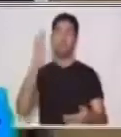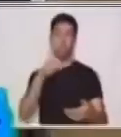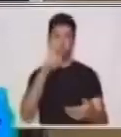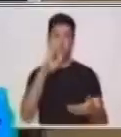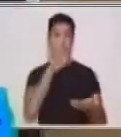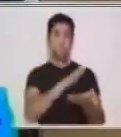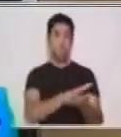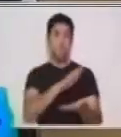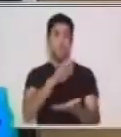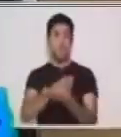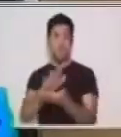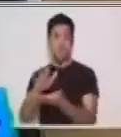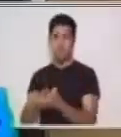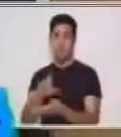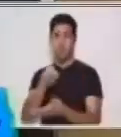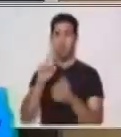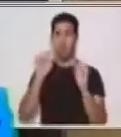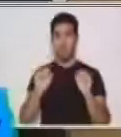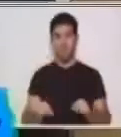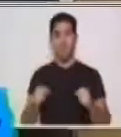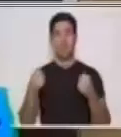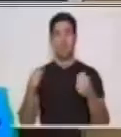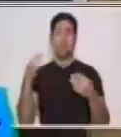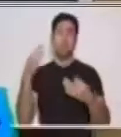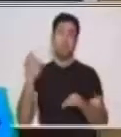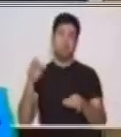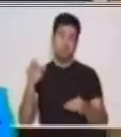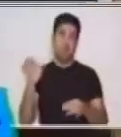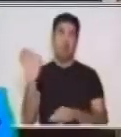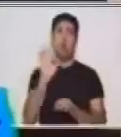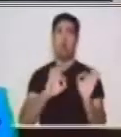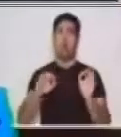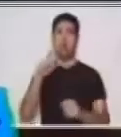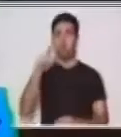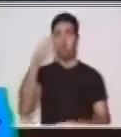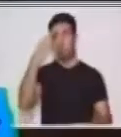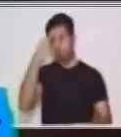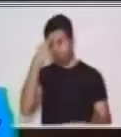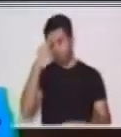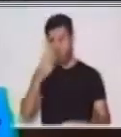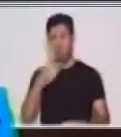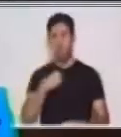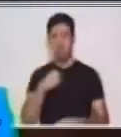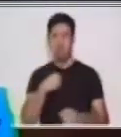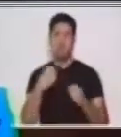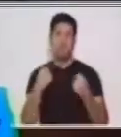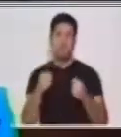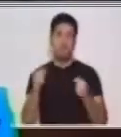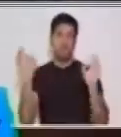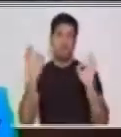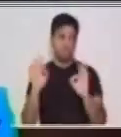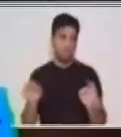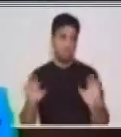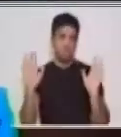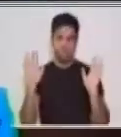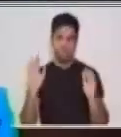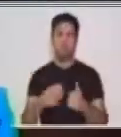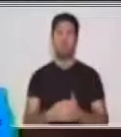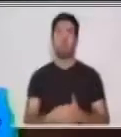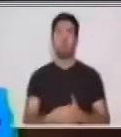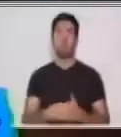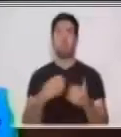Puedes hacerlas en papel y luego ya estando en papel solo echa un poquito de goma a la orilla y puedes ir pegándolas en